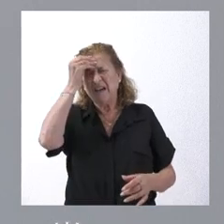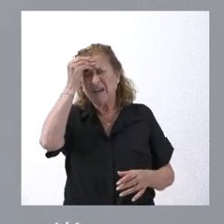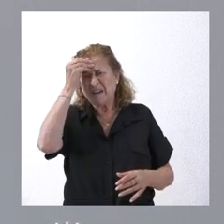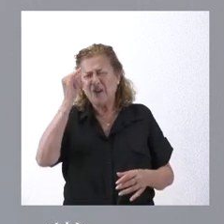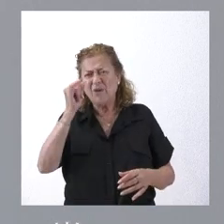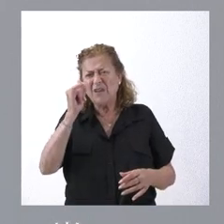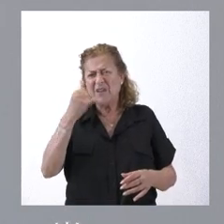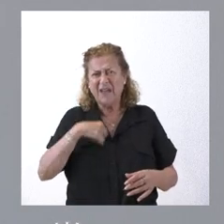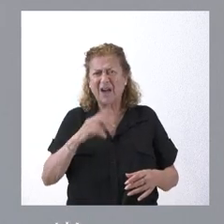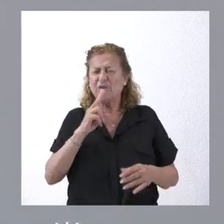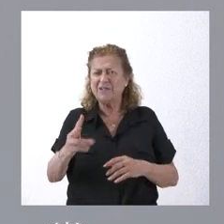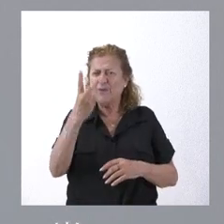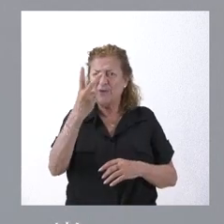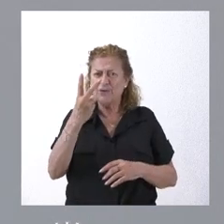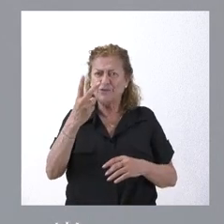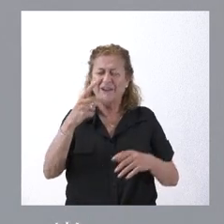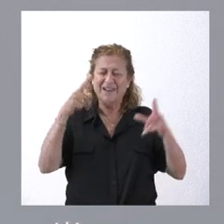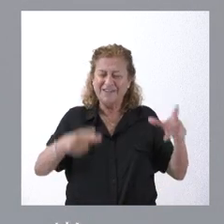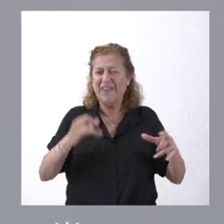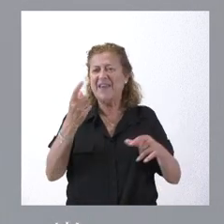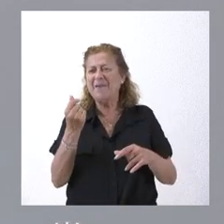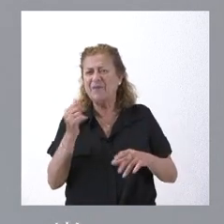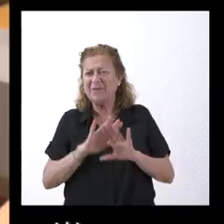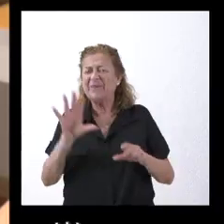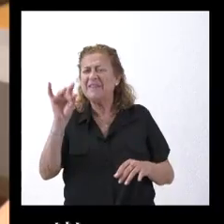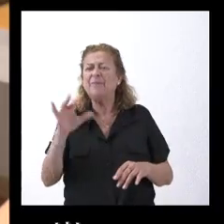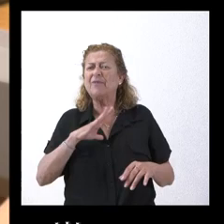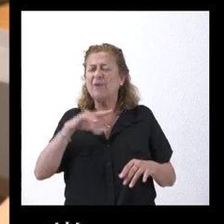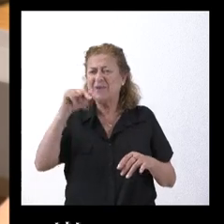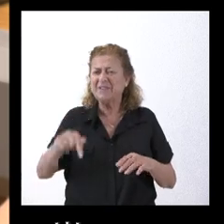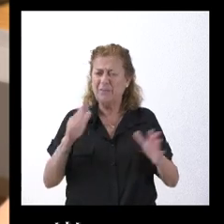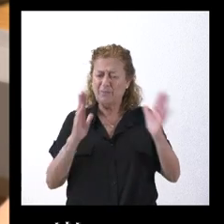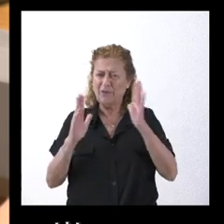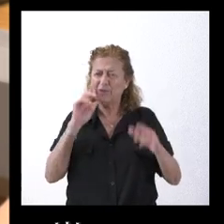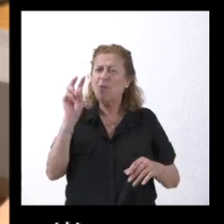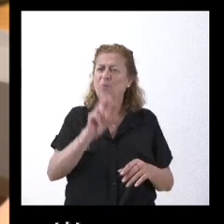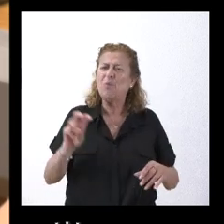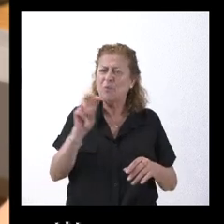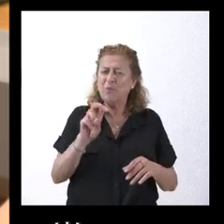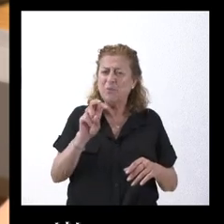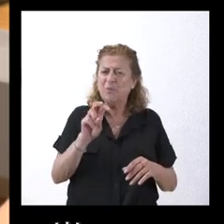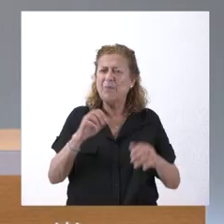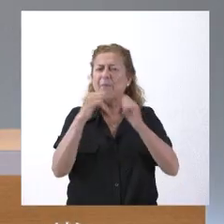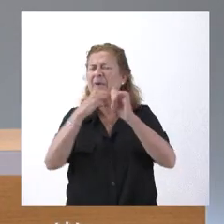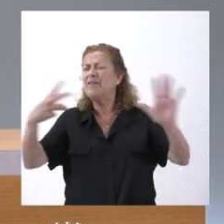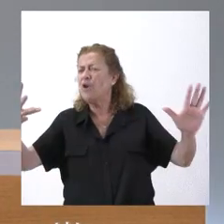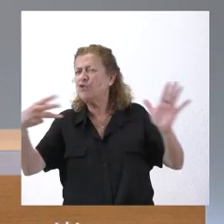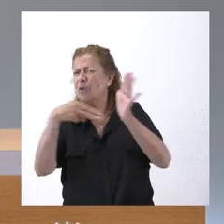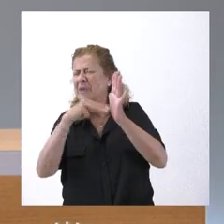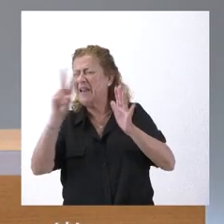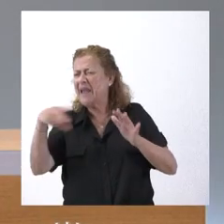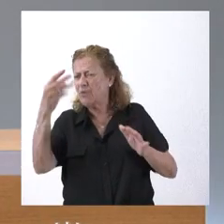¿no? Tanto sí. La sede como el importe. Sí, portavoz, en este proceso de búsqueda de 28.000 euros, creo recordar algo así, que